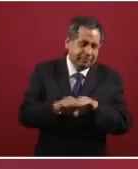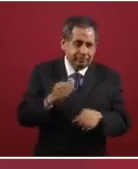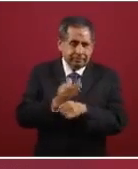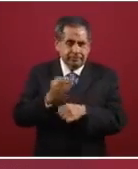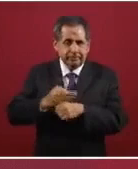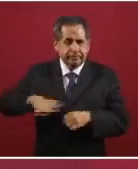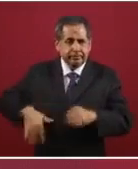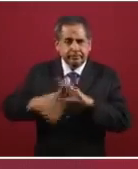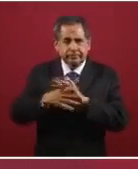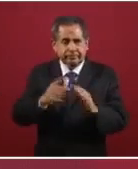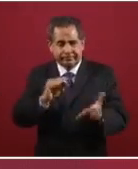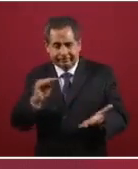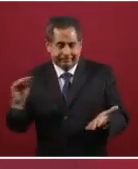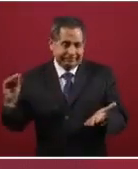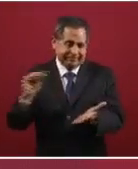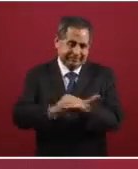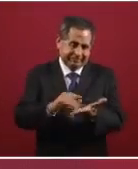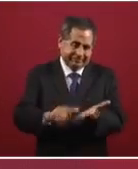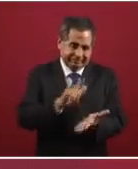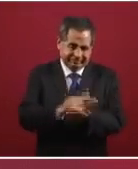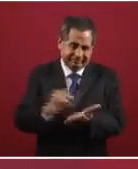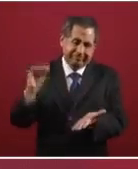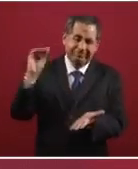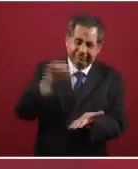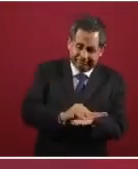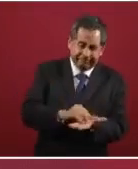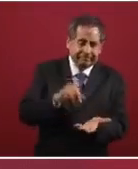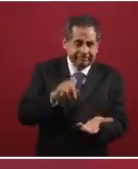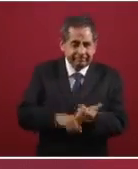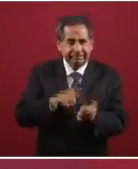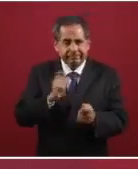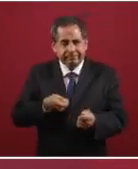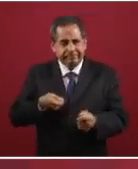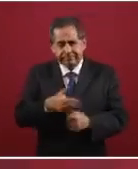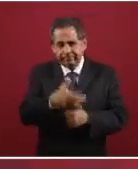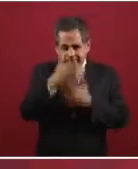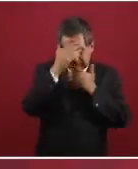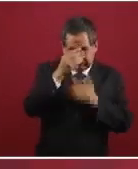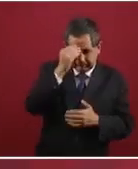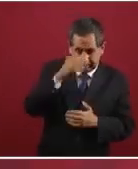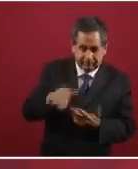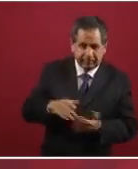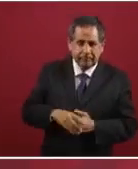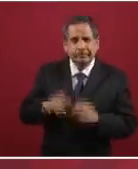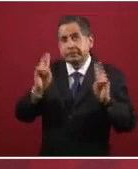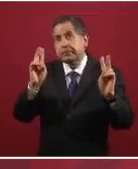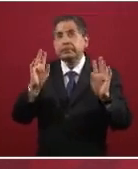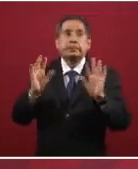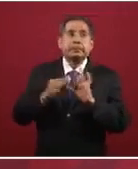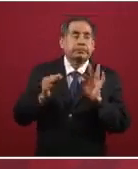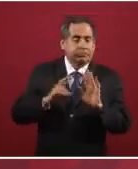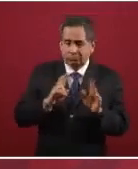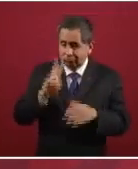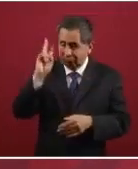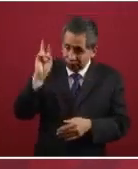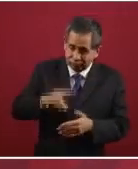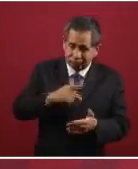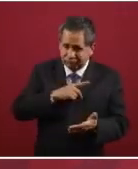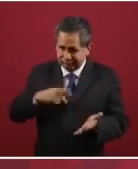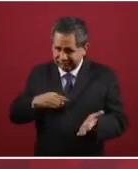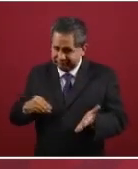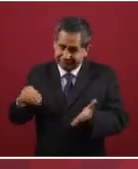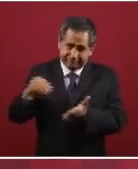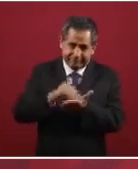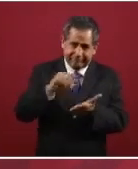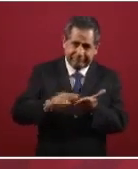de decir quede legalmente asentado en los Estados Unidos. Esa es la batalla importante, no es simbólica, es